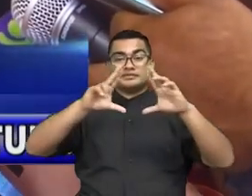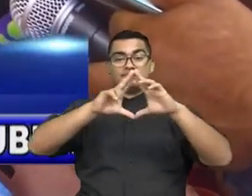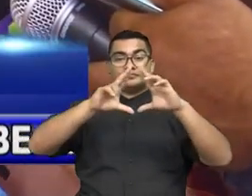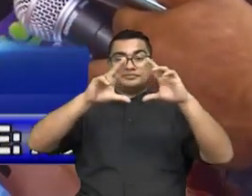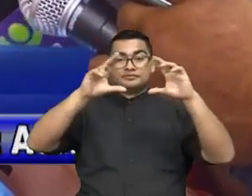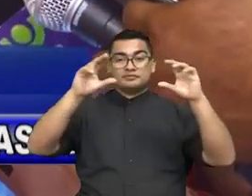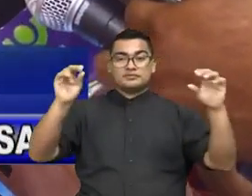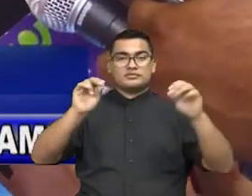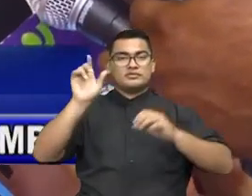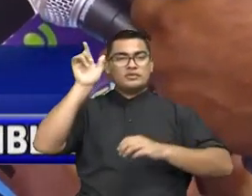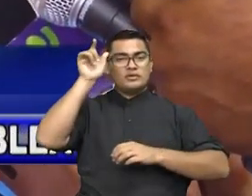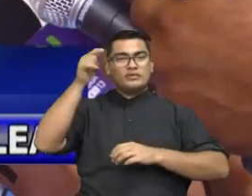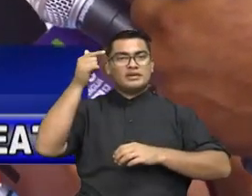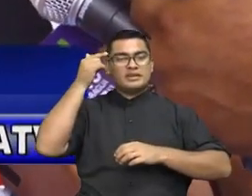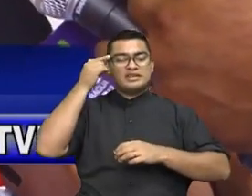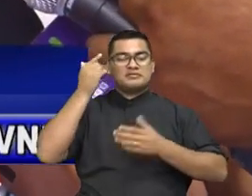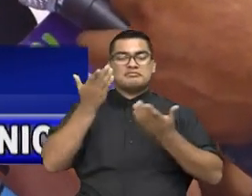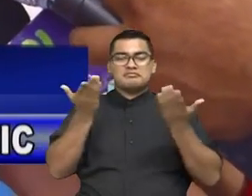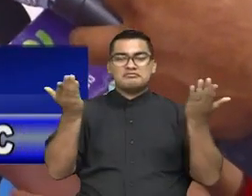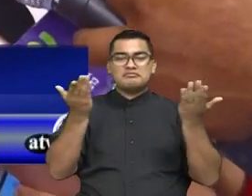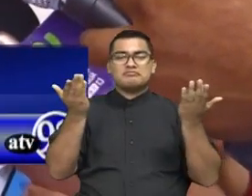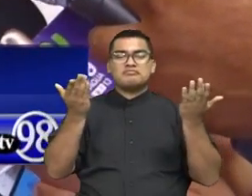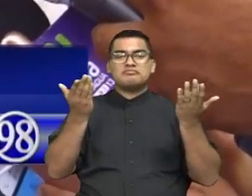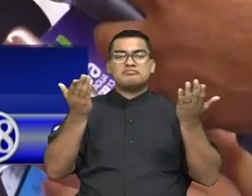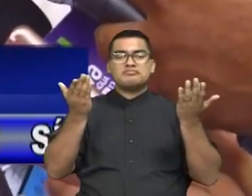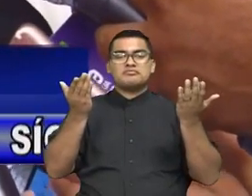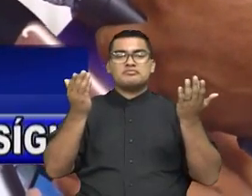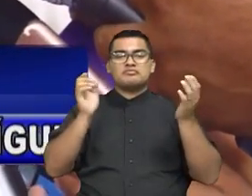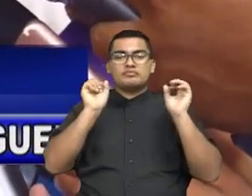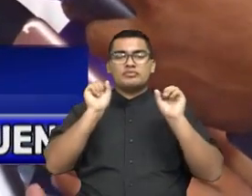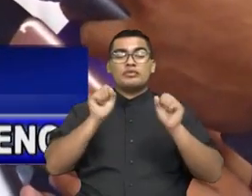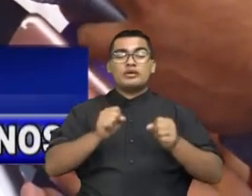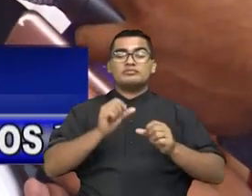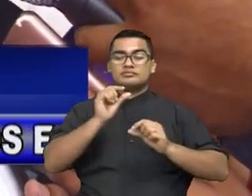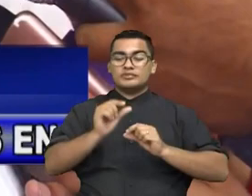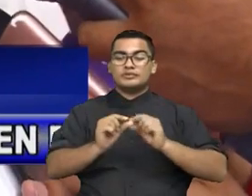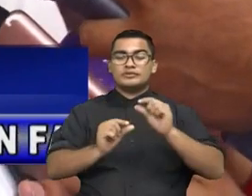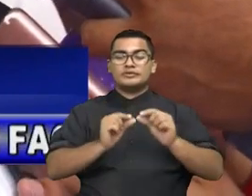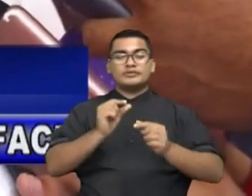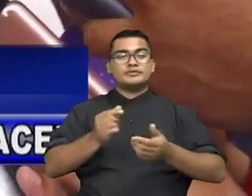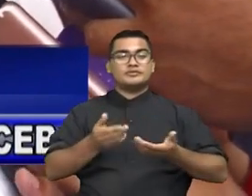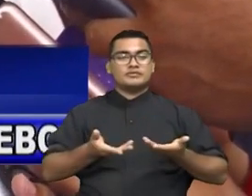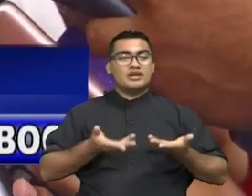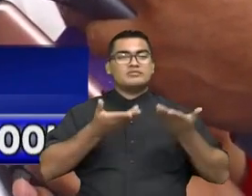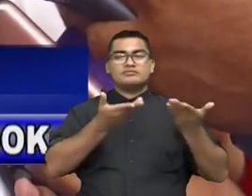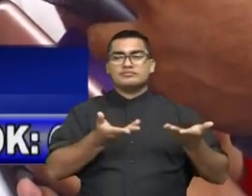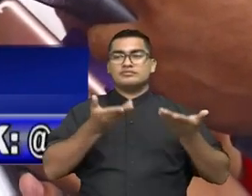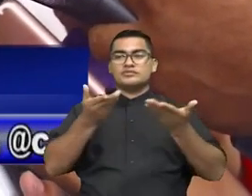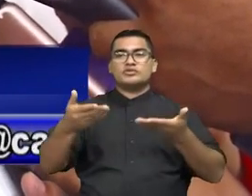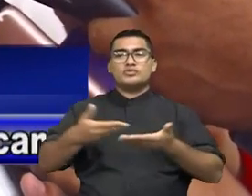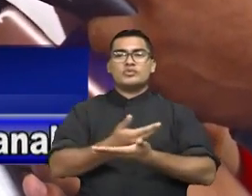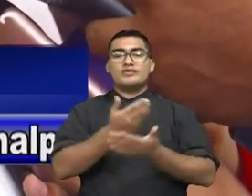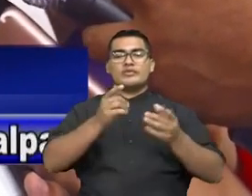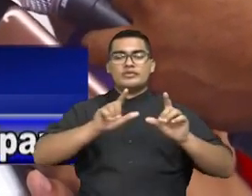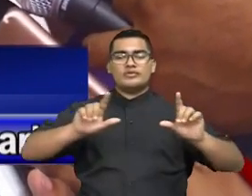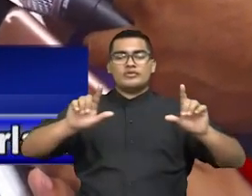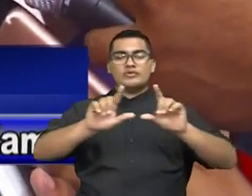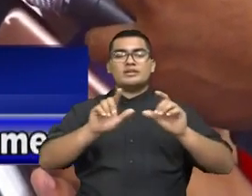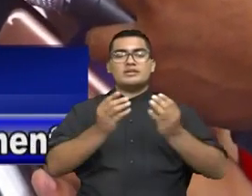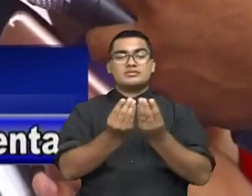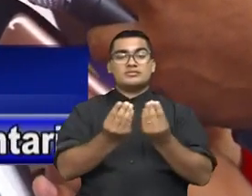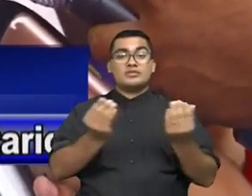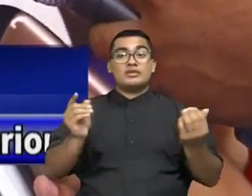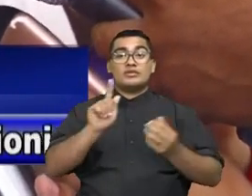el comandante Daniel, nuestra vicepresidenta, la compañera Rosario, de ir poco a poco entregando títulos de propiedad a todas las